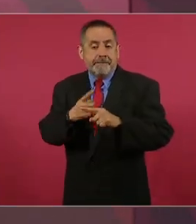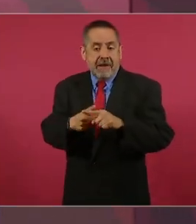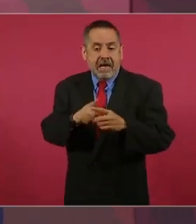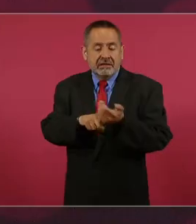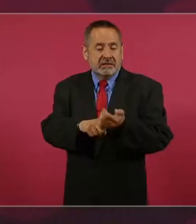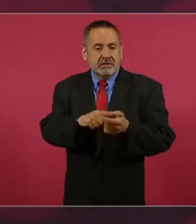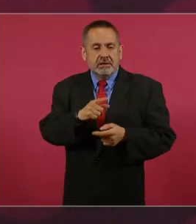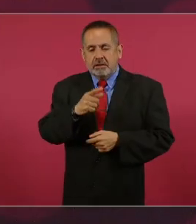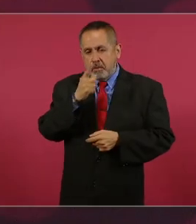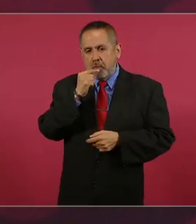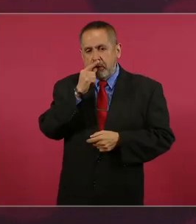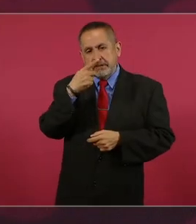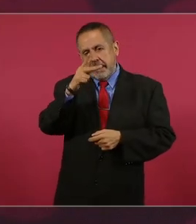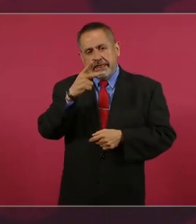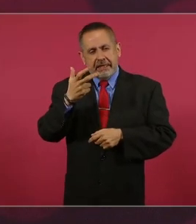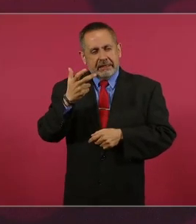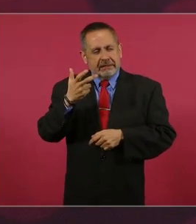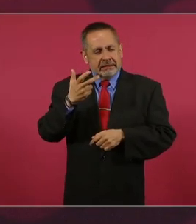Texas,